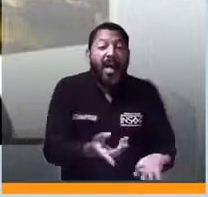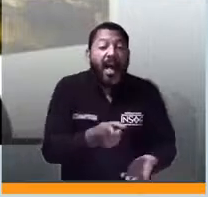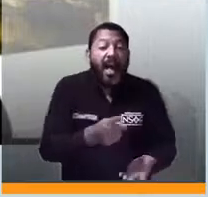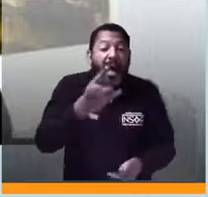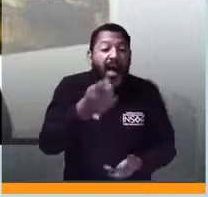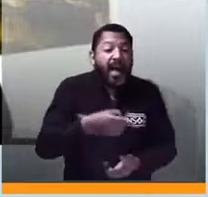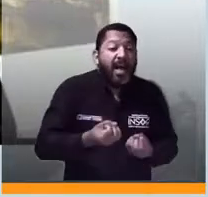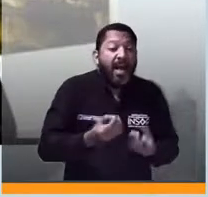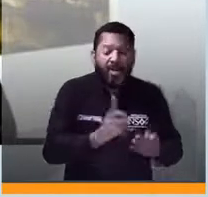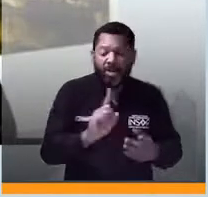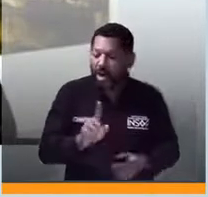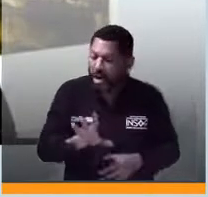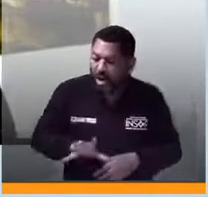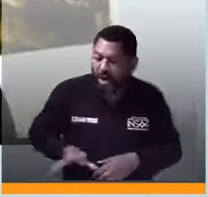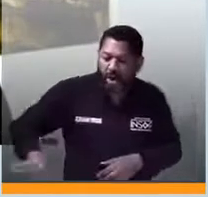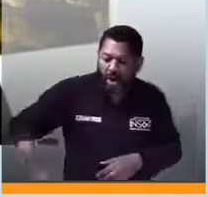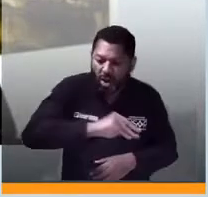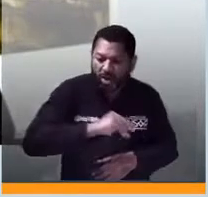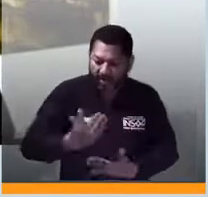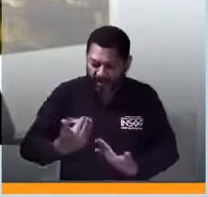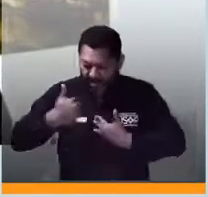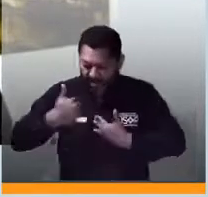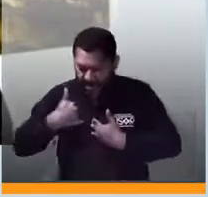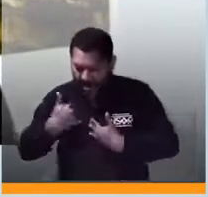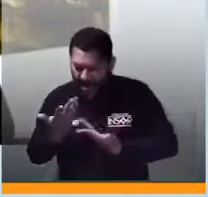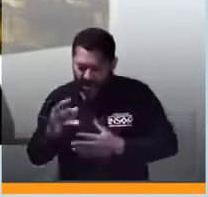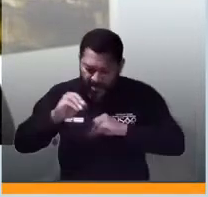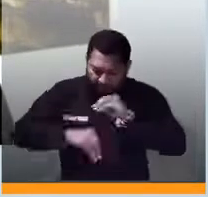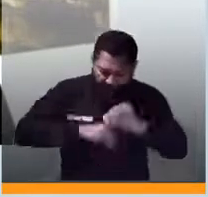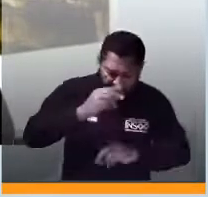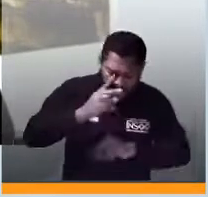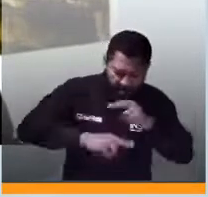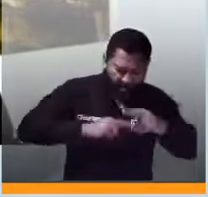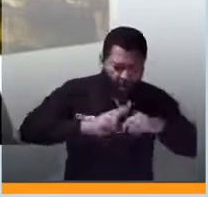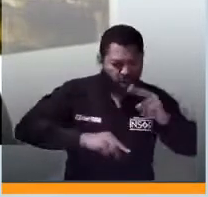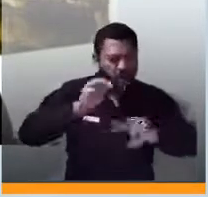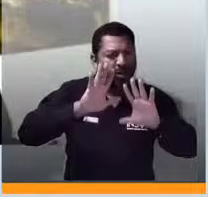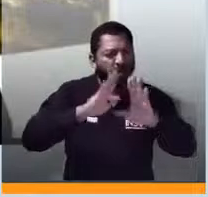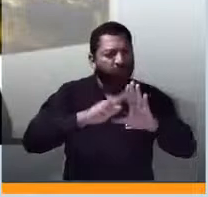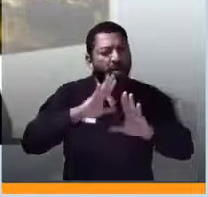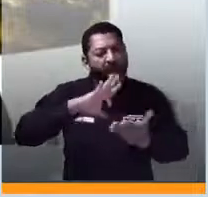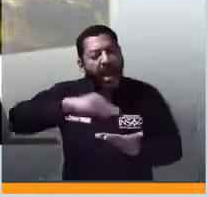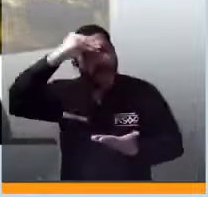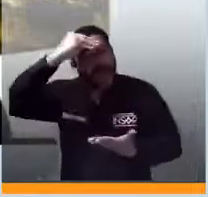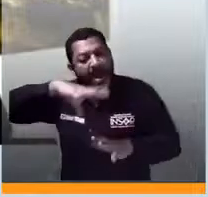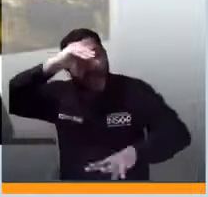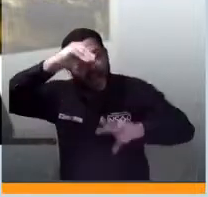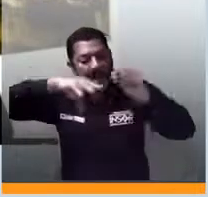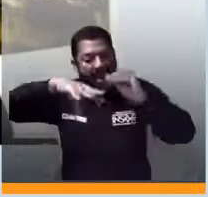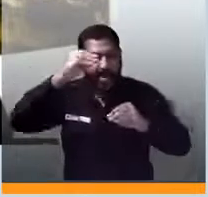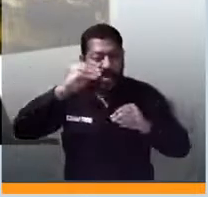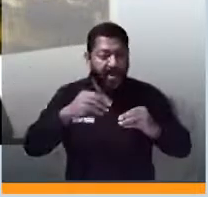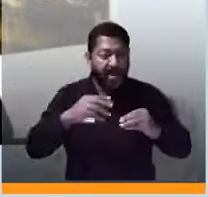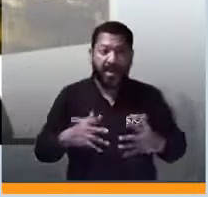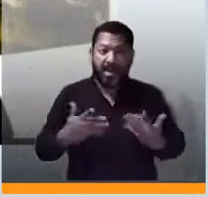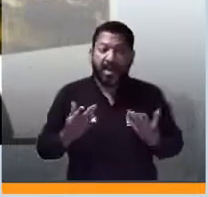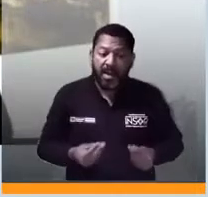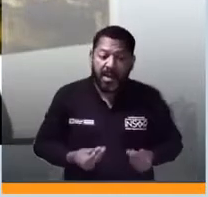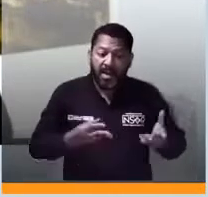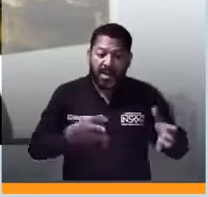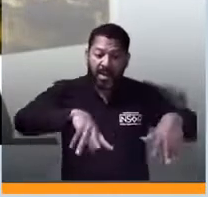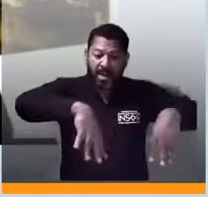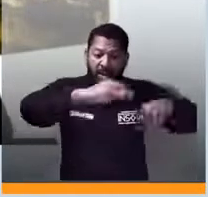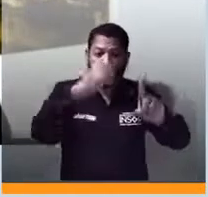tenemos el desafío de seguir construyendo aprendizajes y que esos aprendizajes deben migrar y deben llegar a la